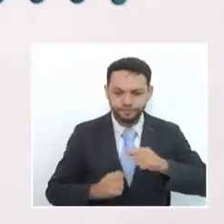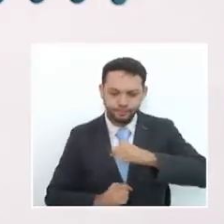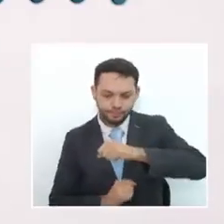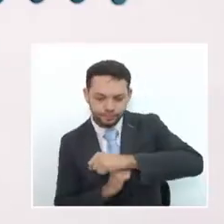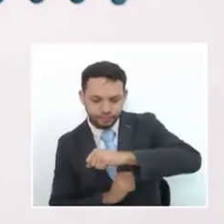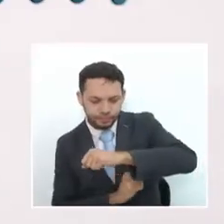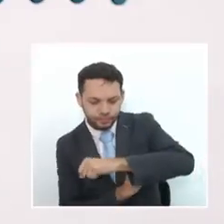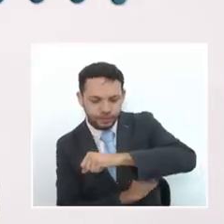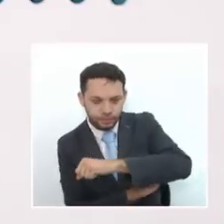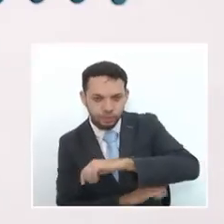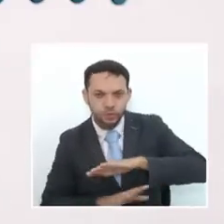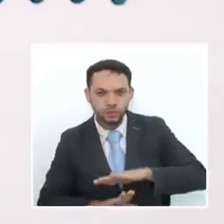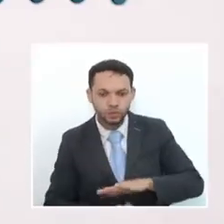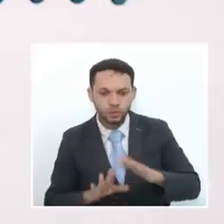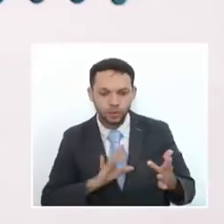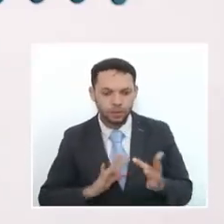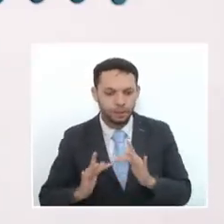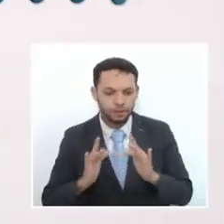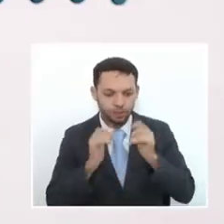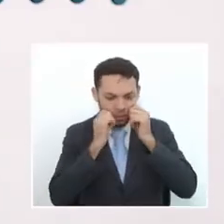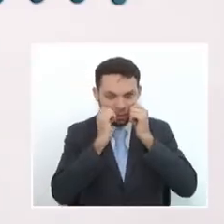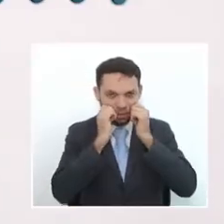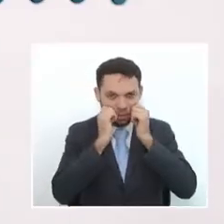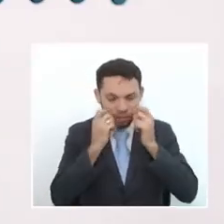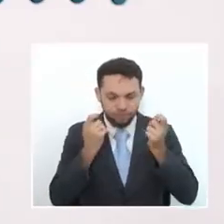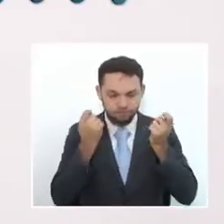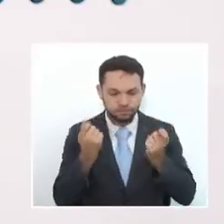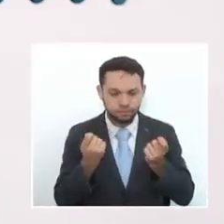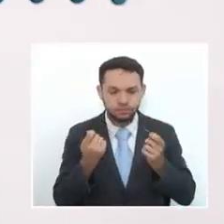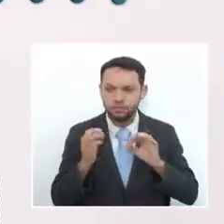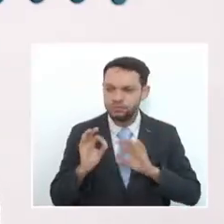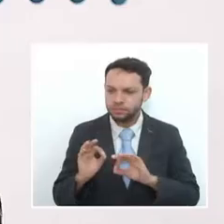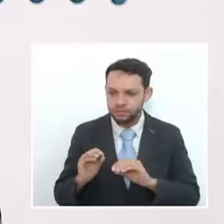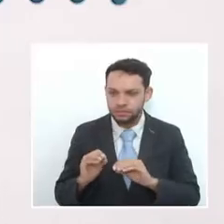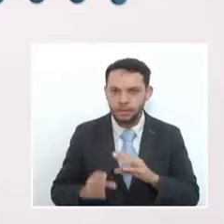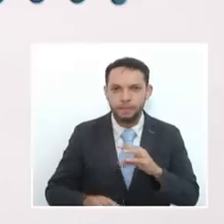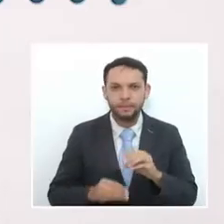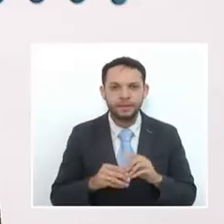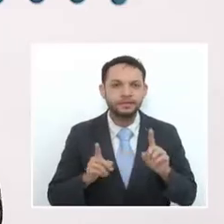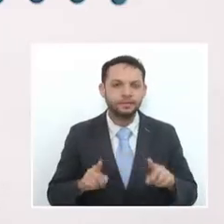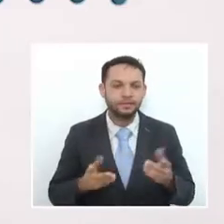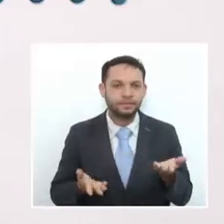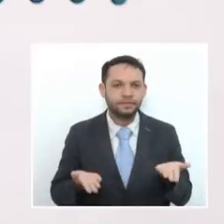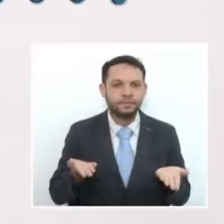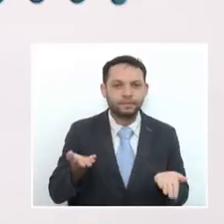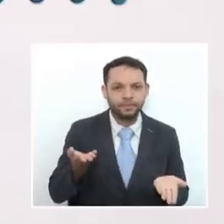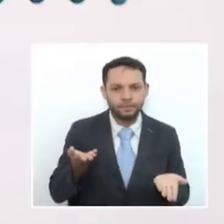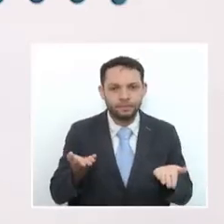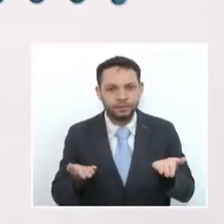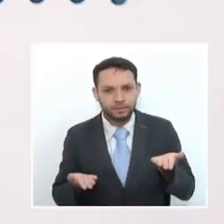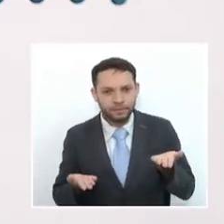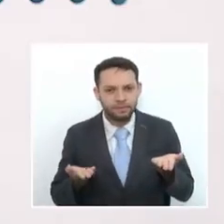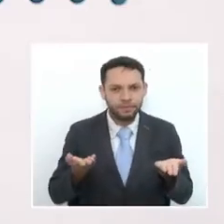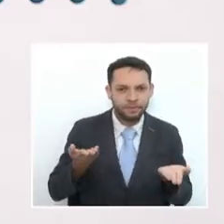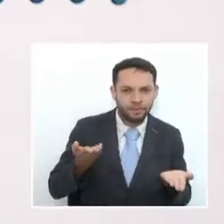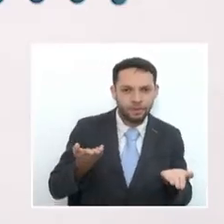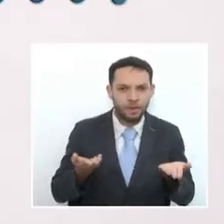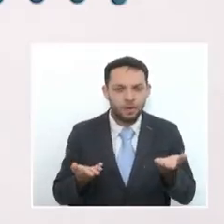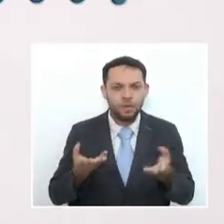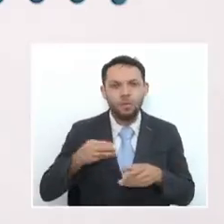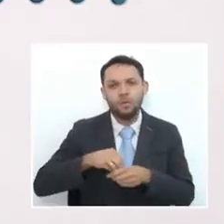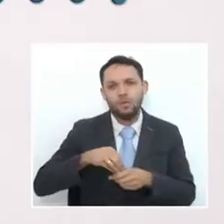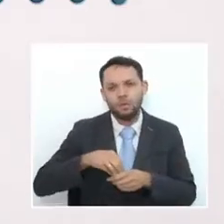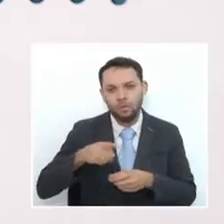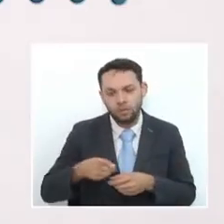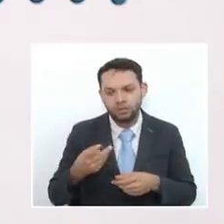vehículo maravilloso que es nuestro cuerpo humano, pero también guardando un equilibrio con la parte interna, con